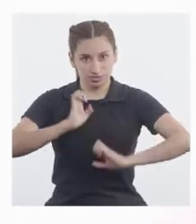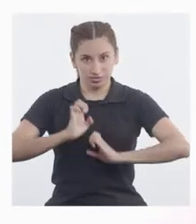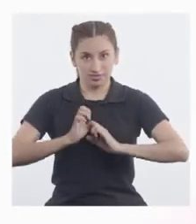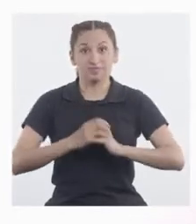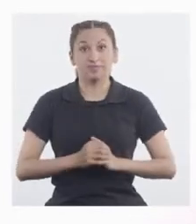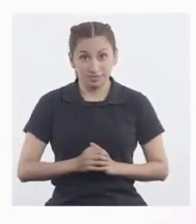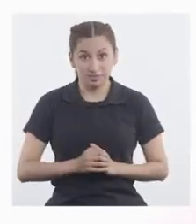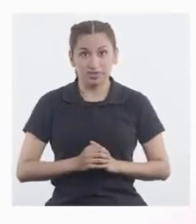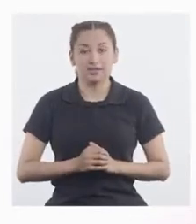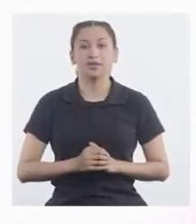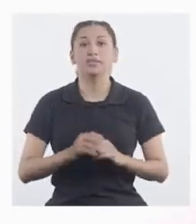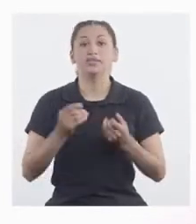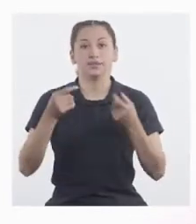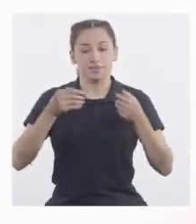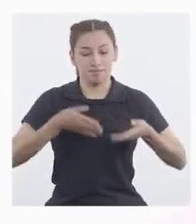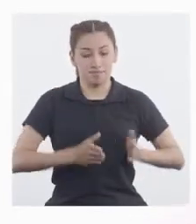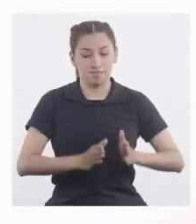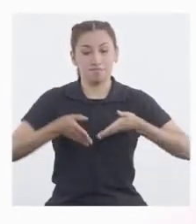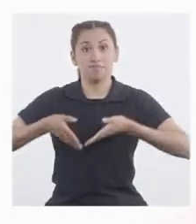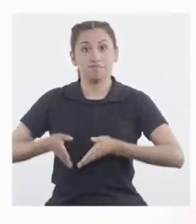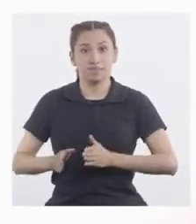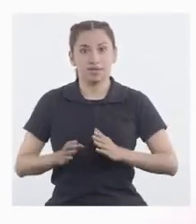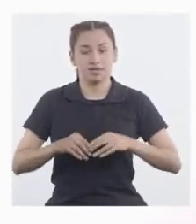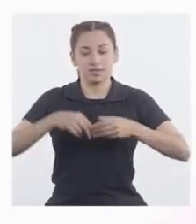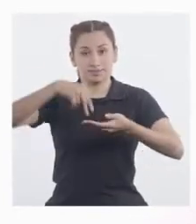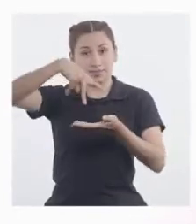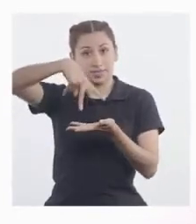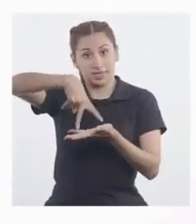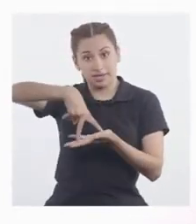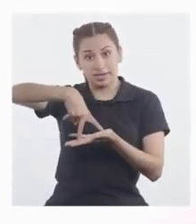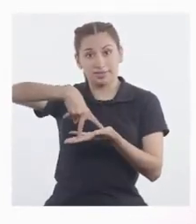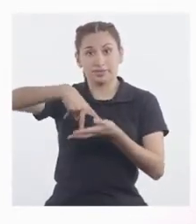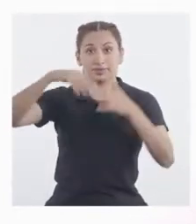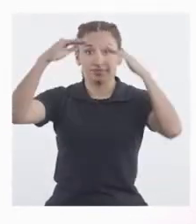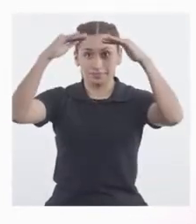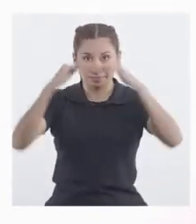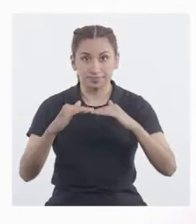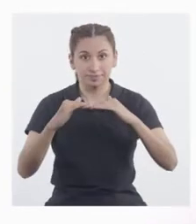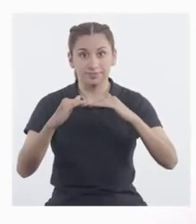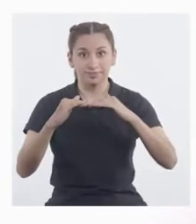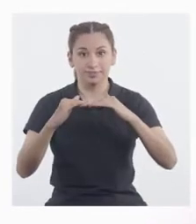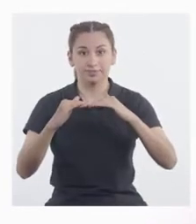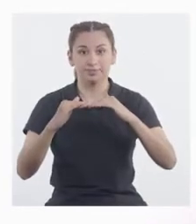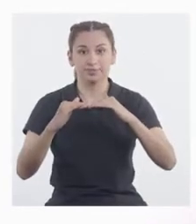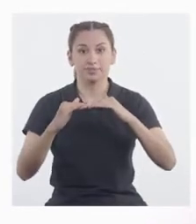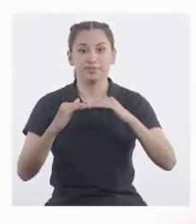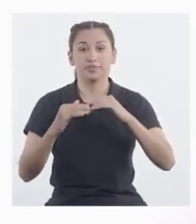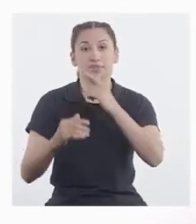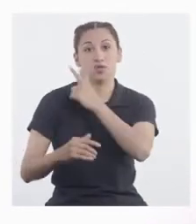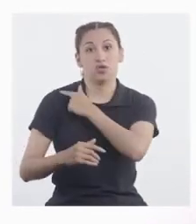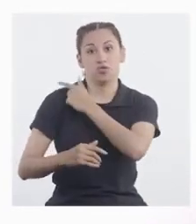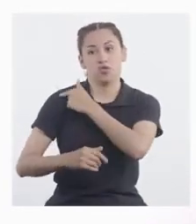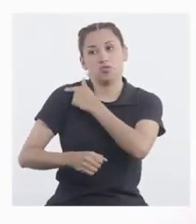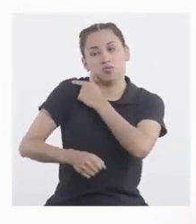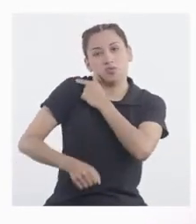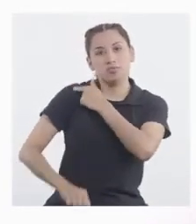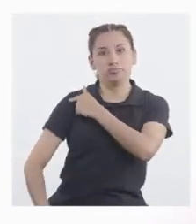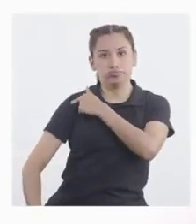sintiendo. Entonces, separamos las piernas, flexionamos rodillas y estiramos